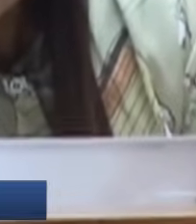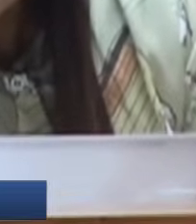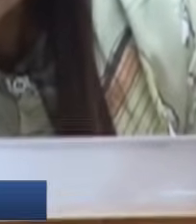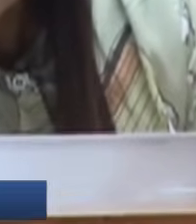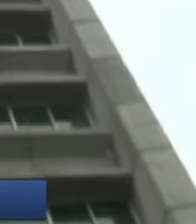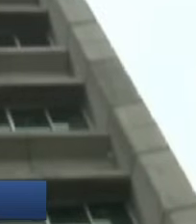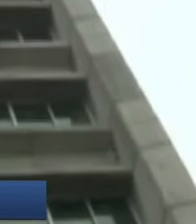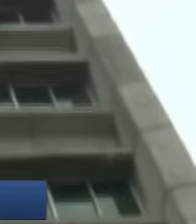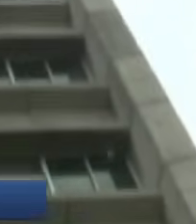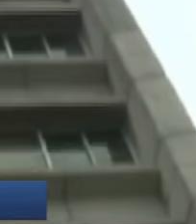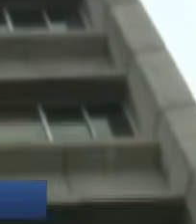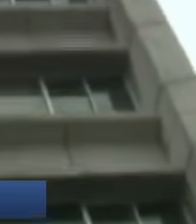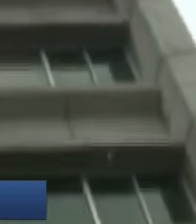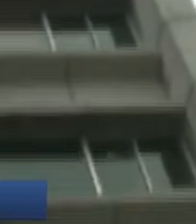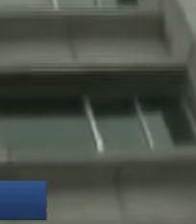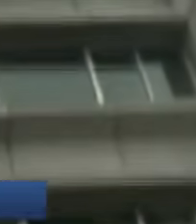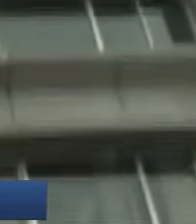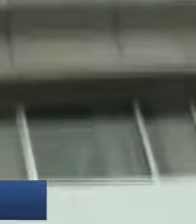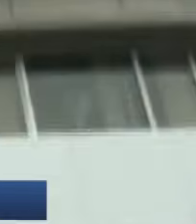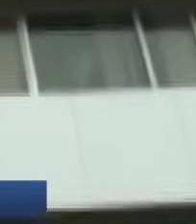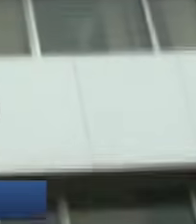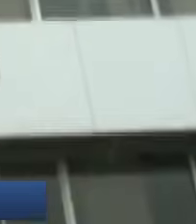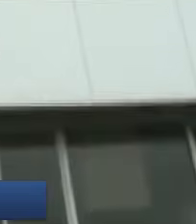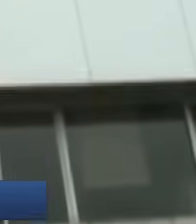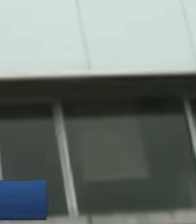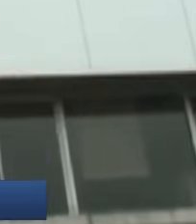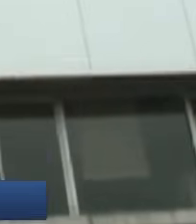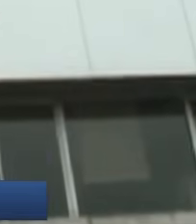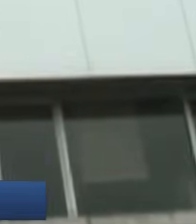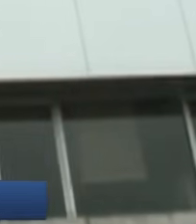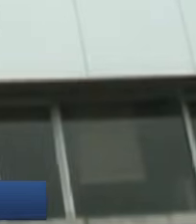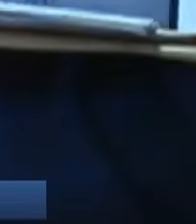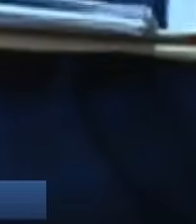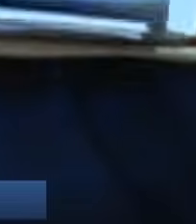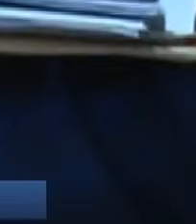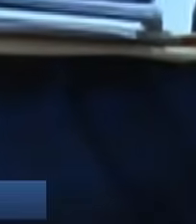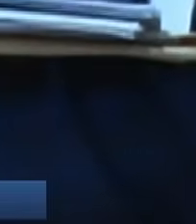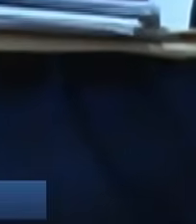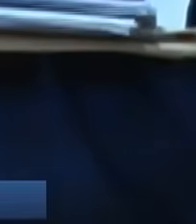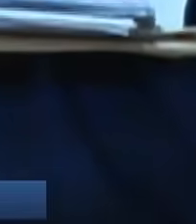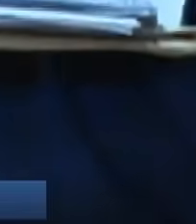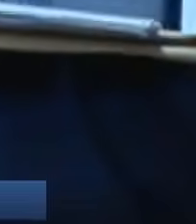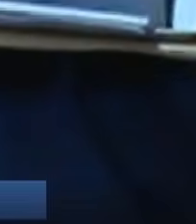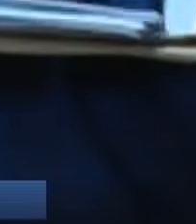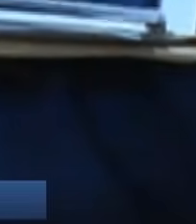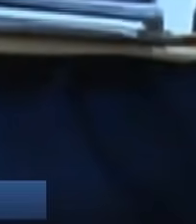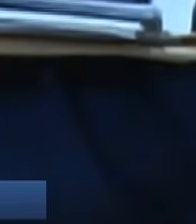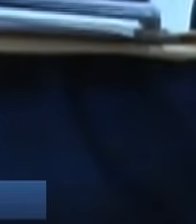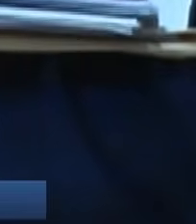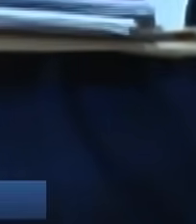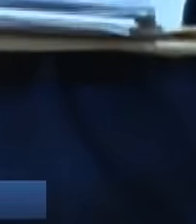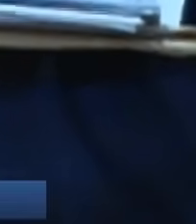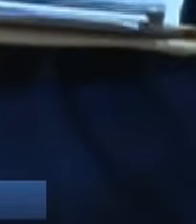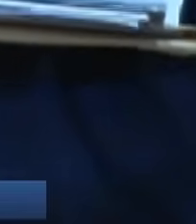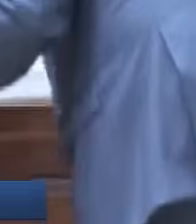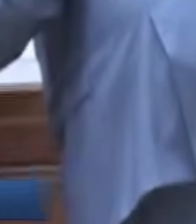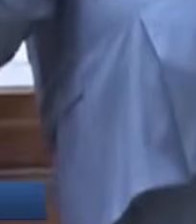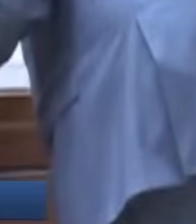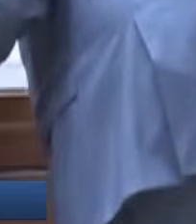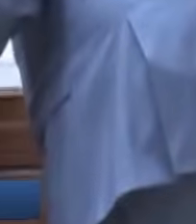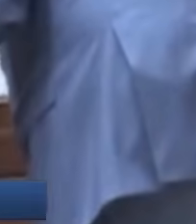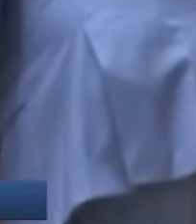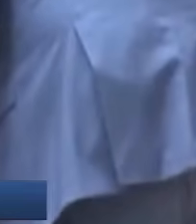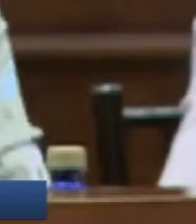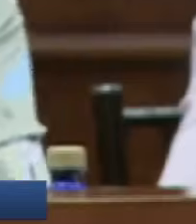de un comunicado que está preparada para afrontar el juicio político en su contra cuando llegue el momento indicado. Además, anunció que en